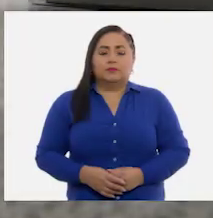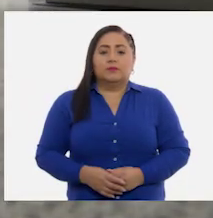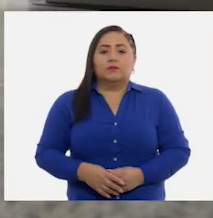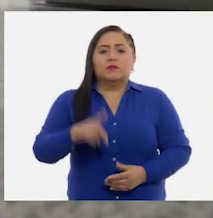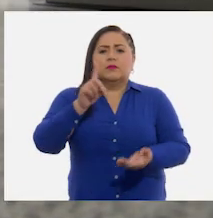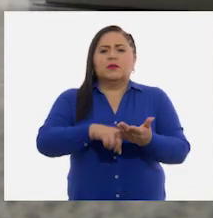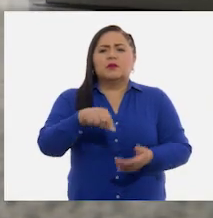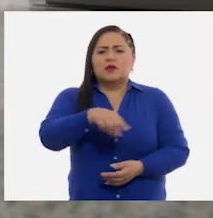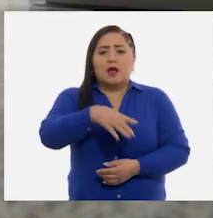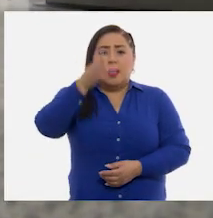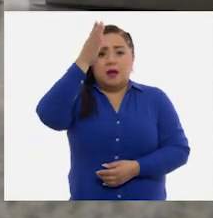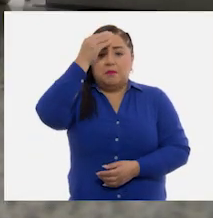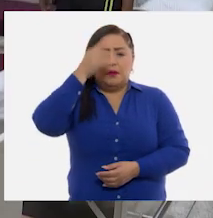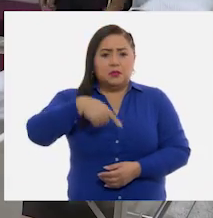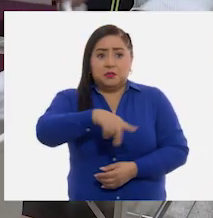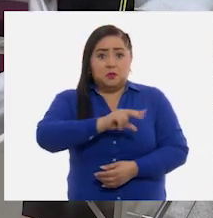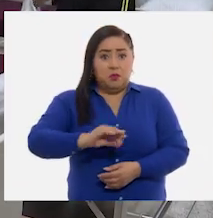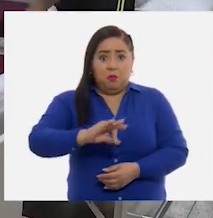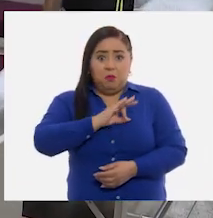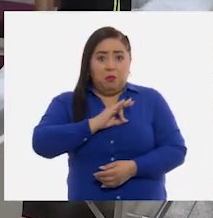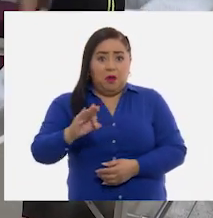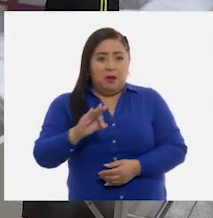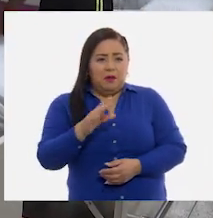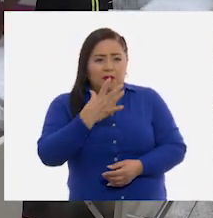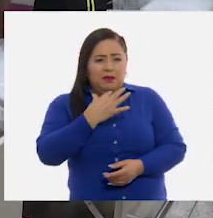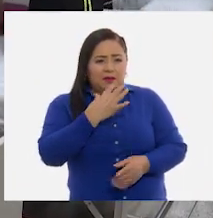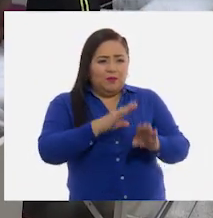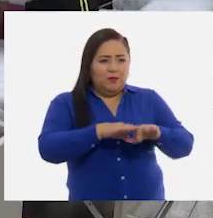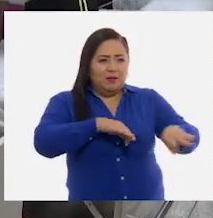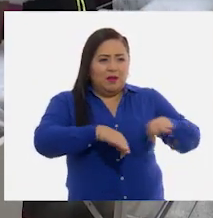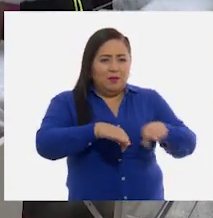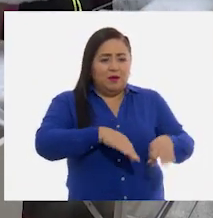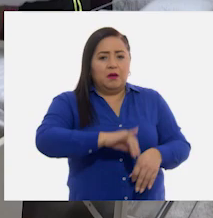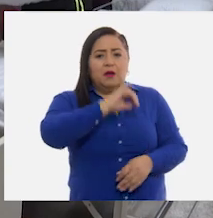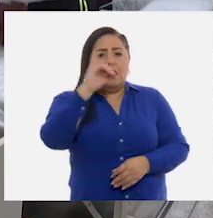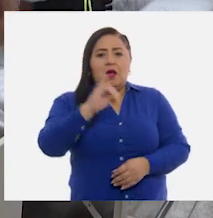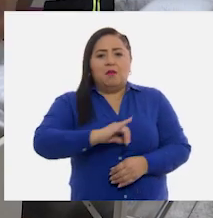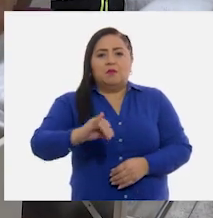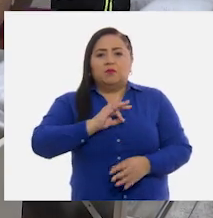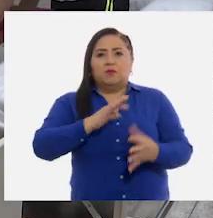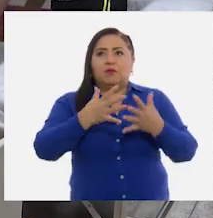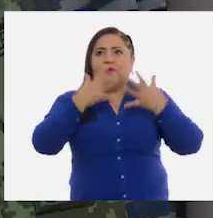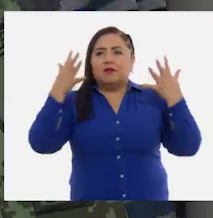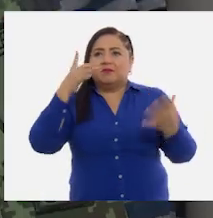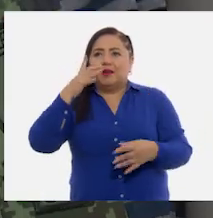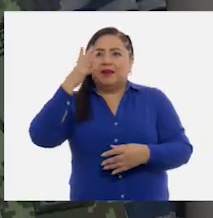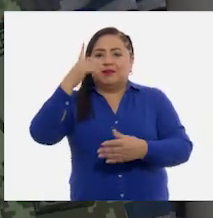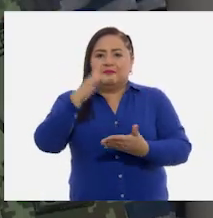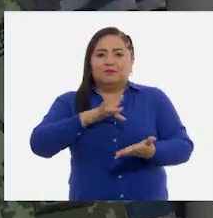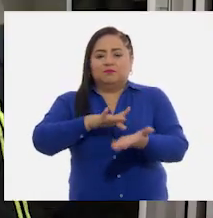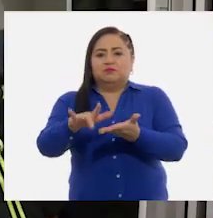Aquí aprenden que si no son capaces de hacer estos pequeños detalles, nunca harán bien las grandes cosas.